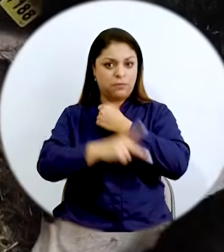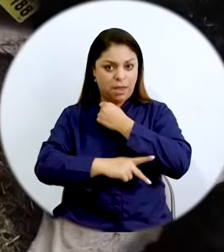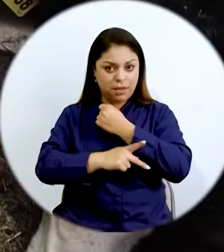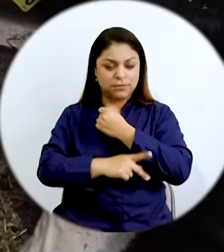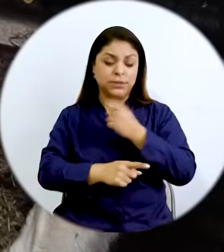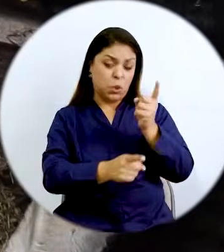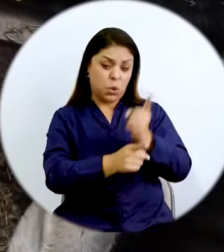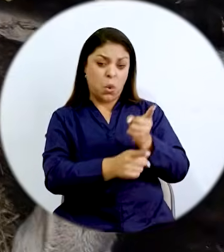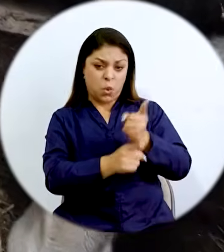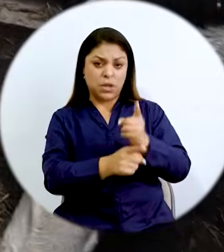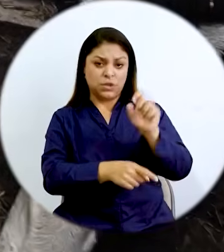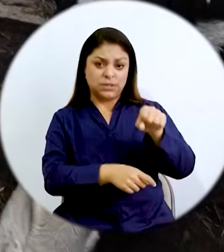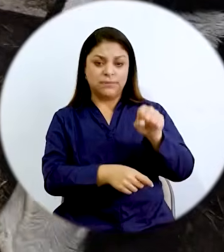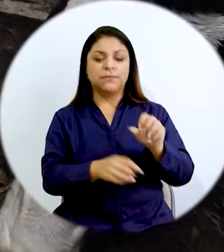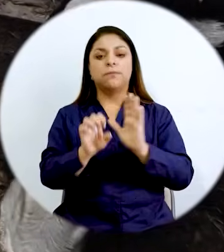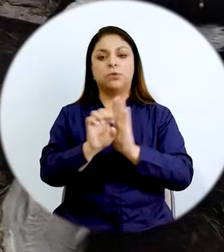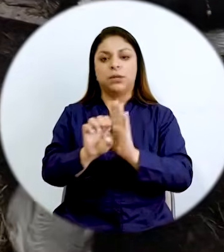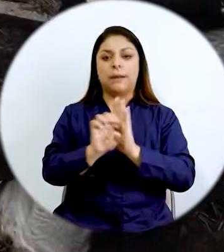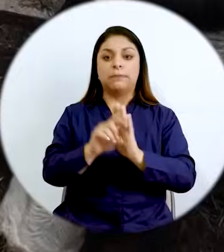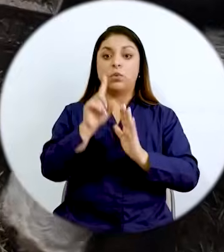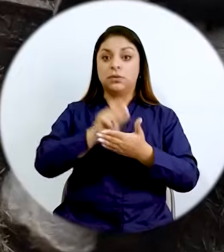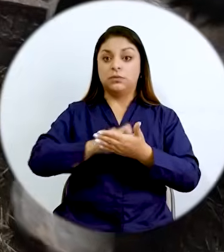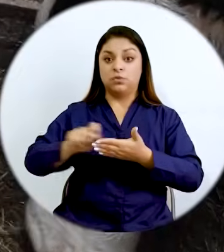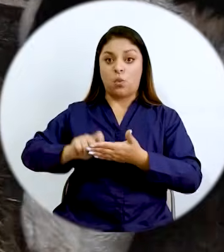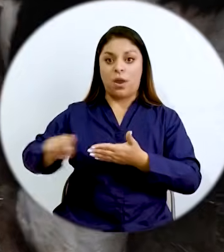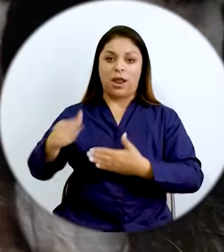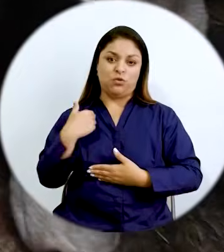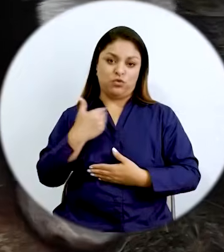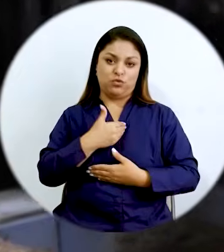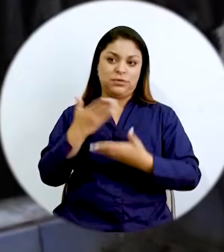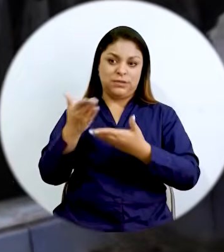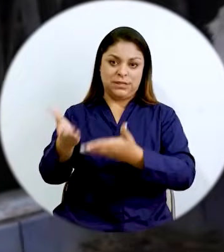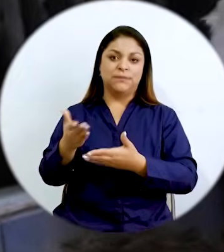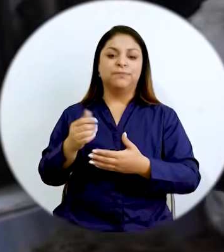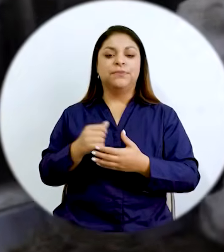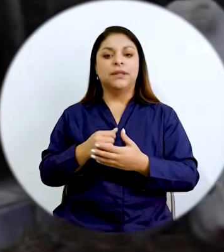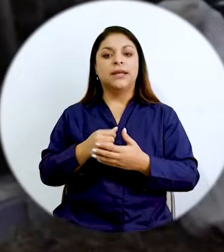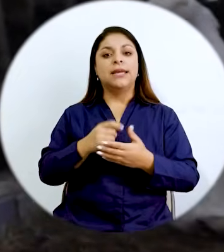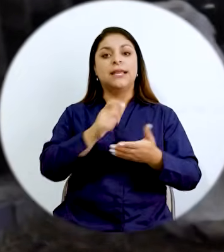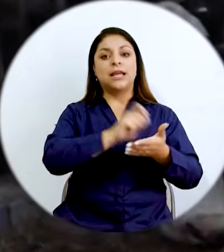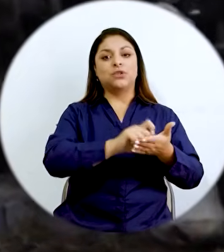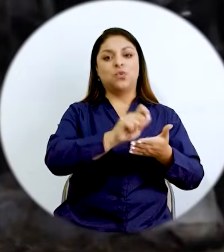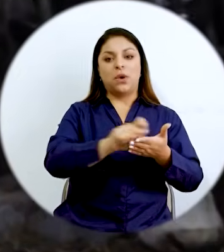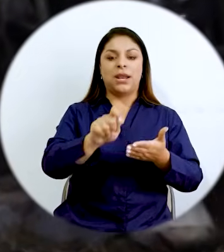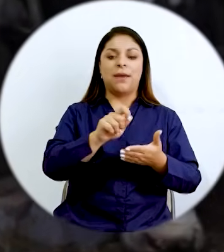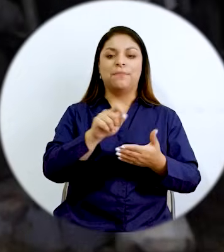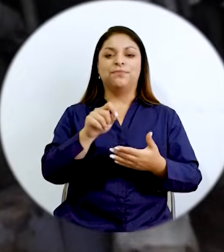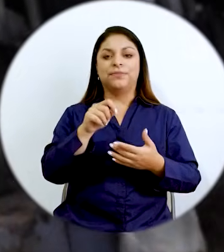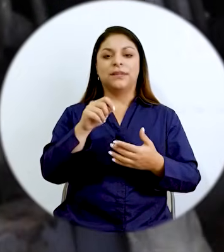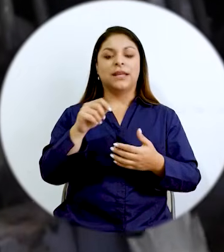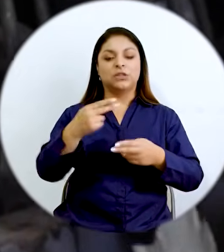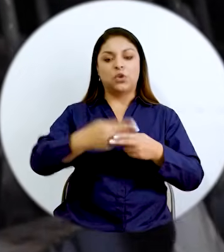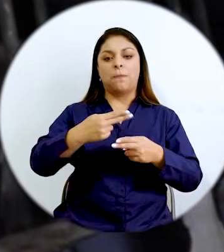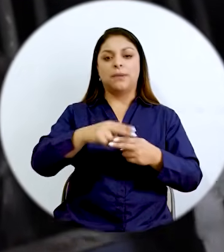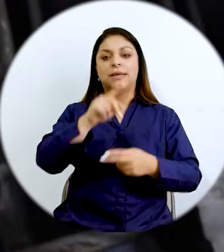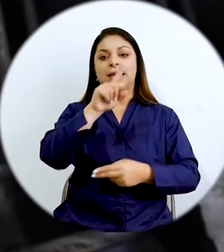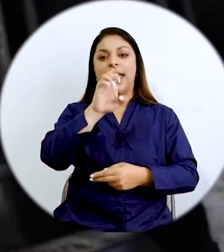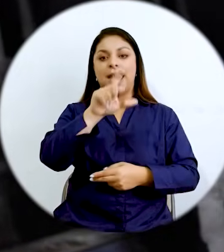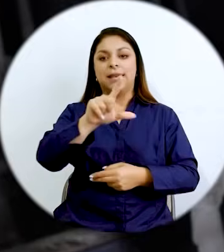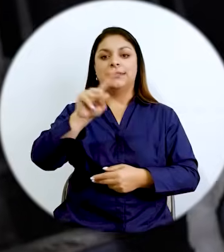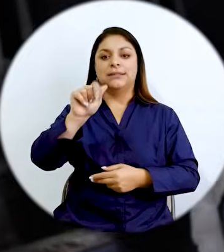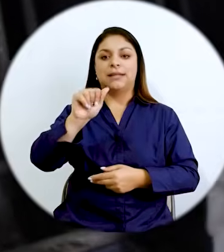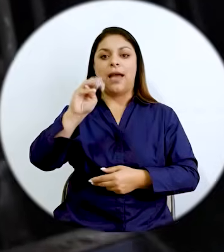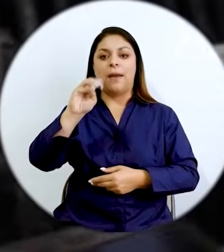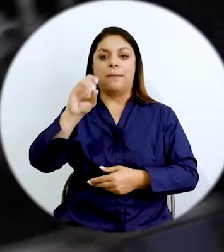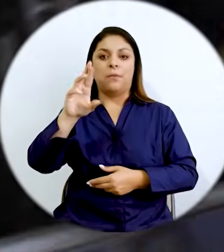Correcto, sí, digamos, por ejemplo, una escuela de tanto renombre como la Escuela El Zamorano, ¿verdad? Que produce